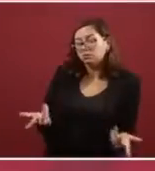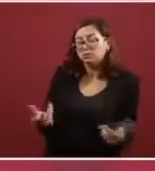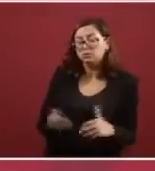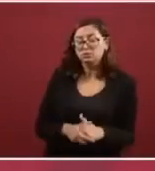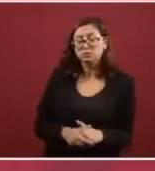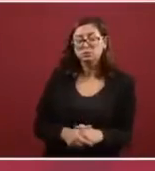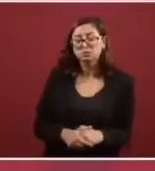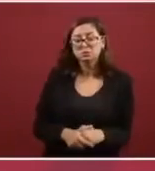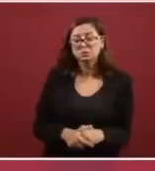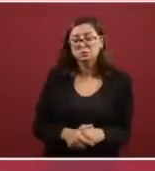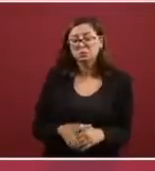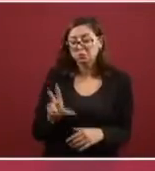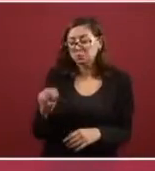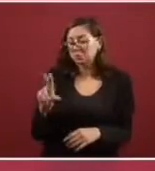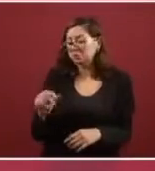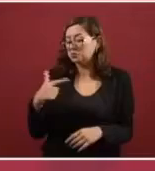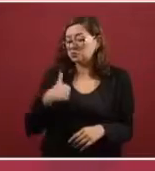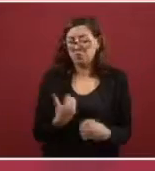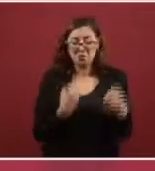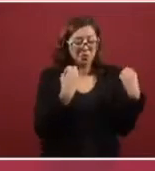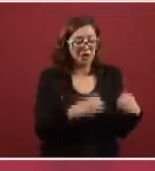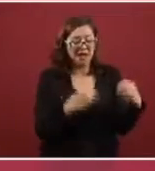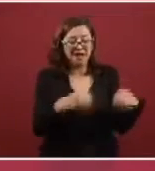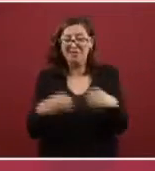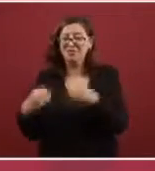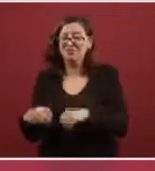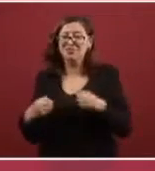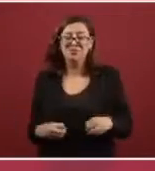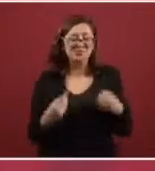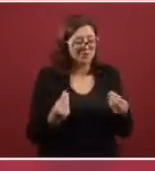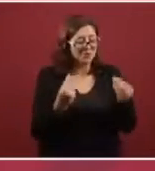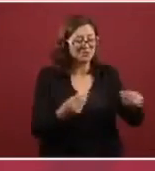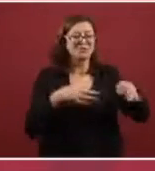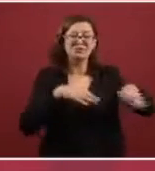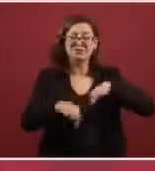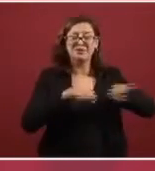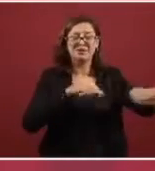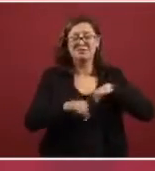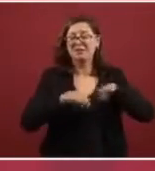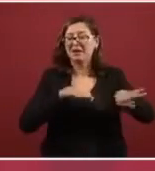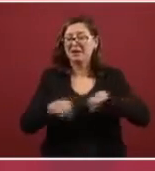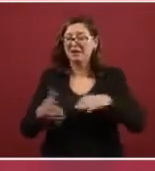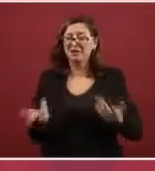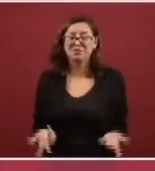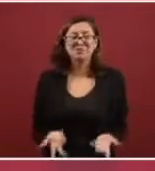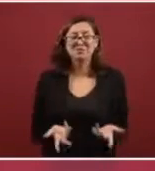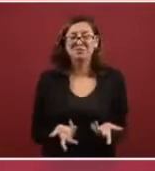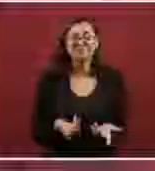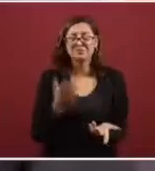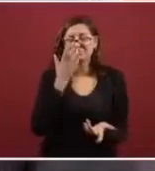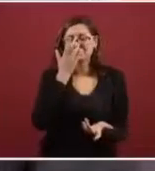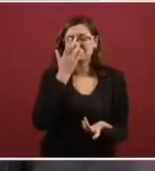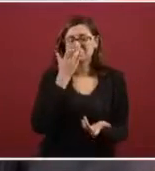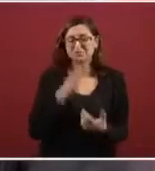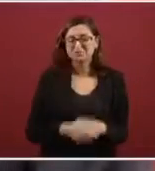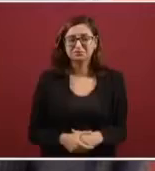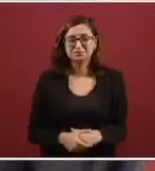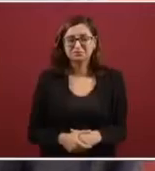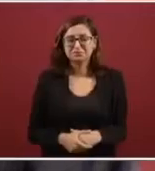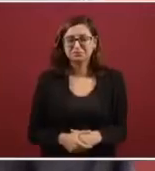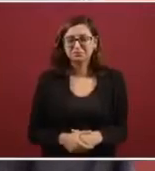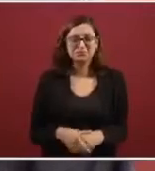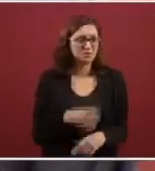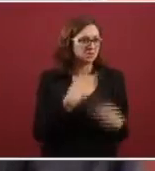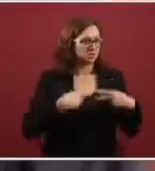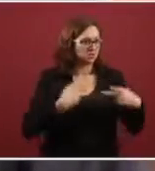muy atareado, tengo mucho trabajo, o sea, y quienes me